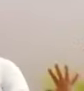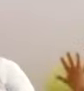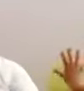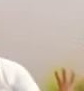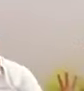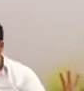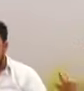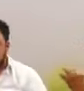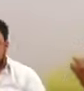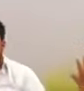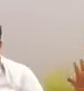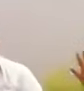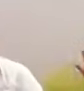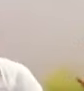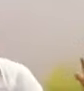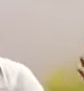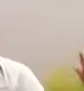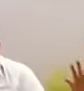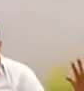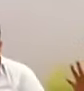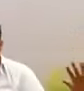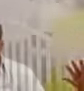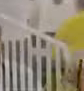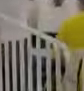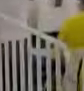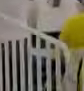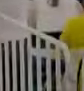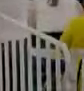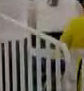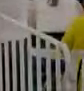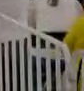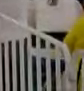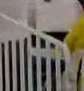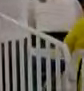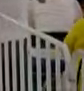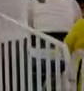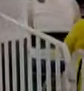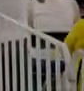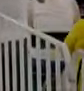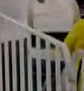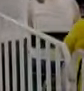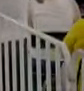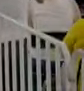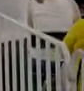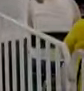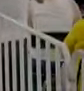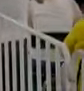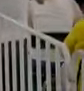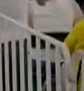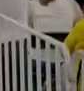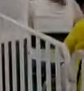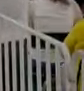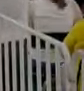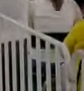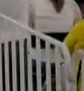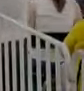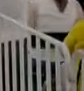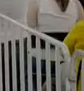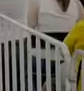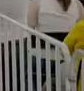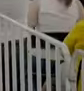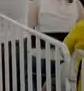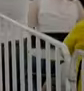5. Y los que quieran por el PT, por supuesto. Pero vamos a hacer ganar.